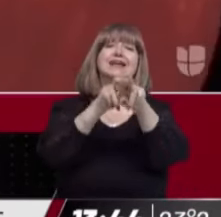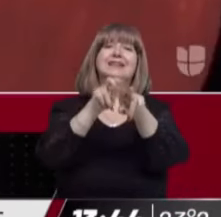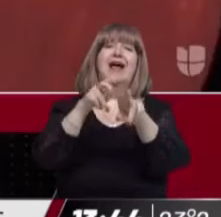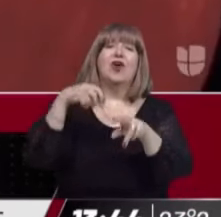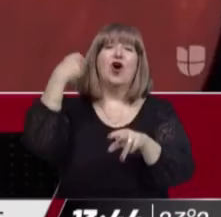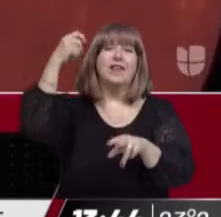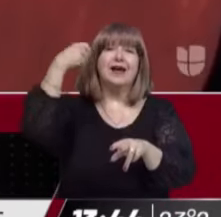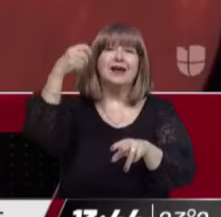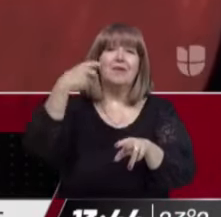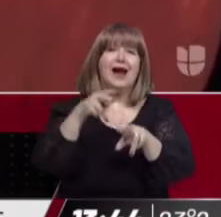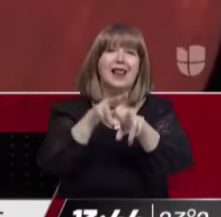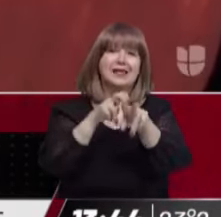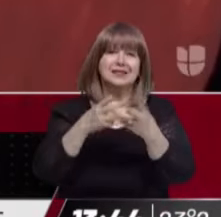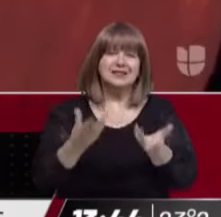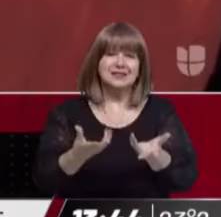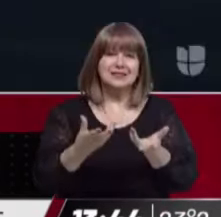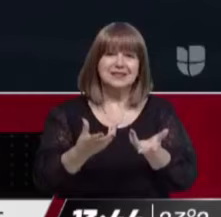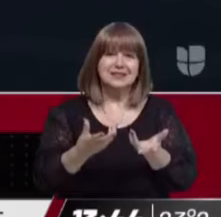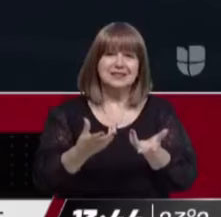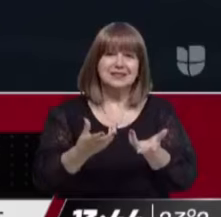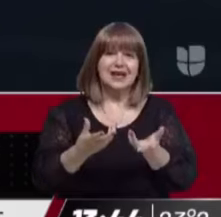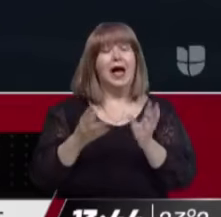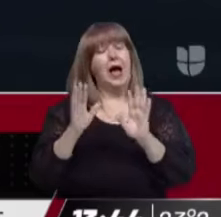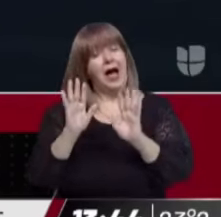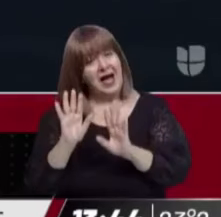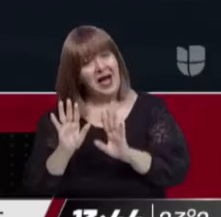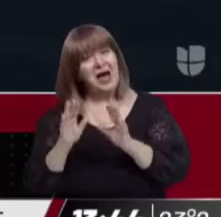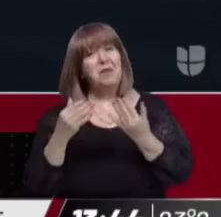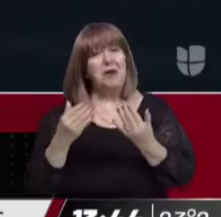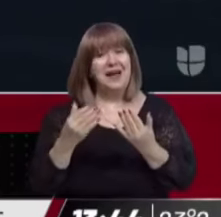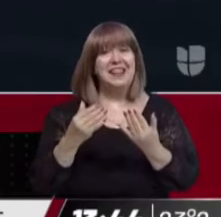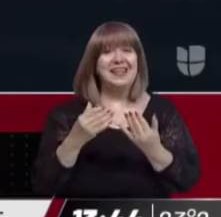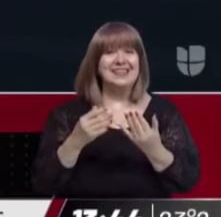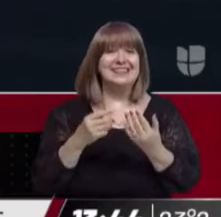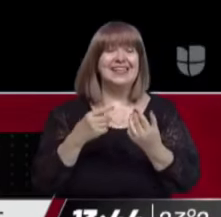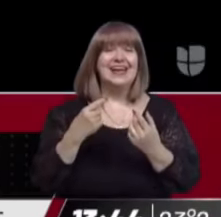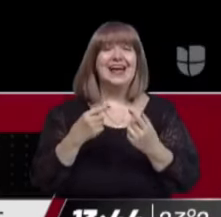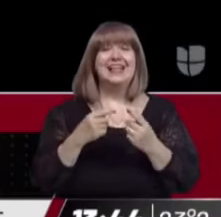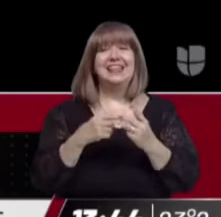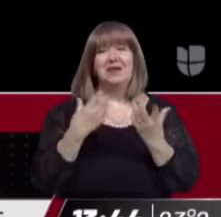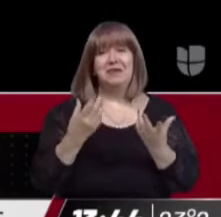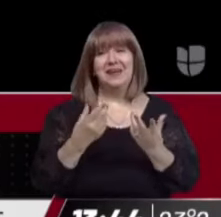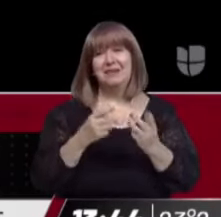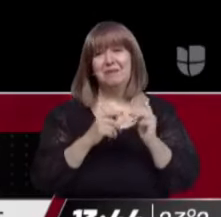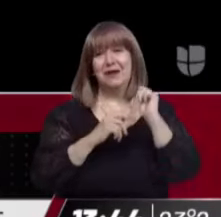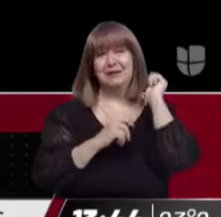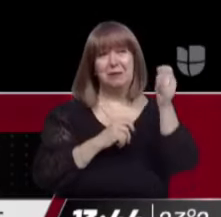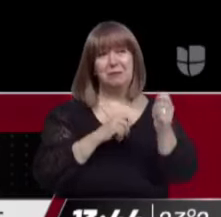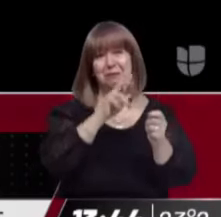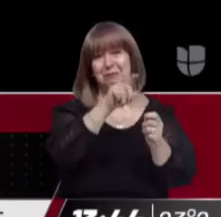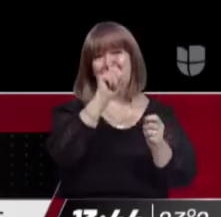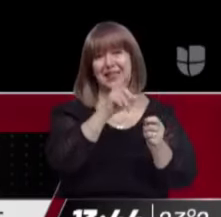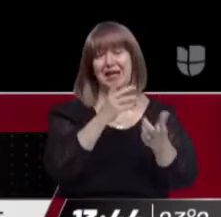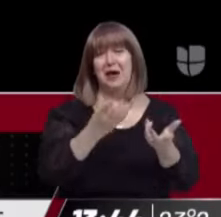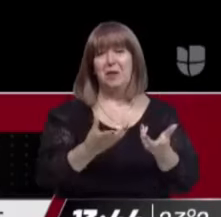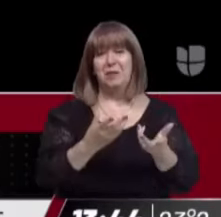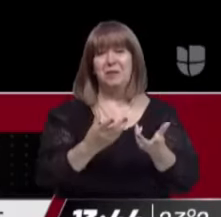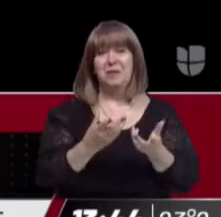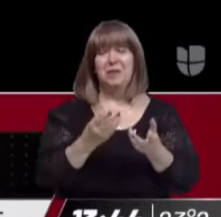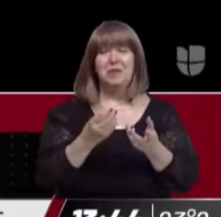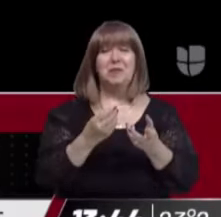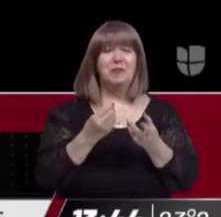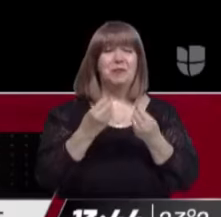del cazador de venados, pero también del cazador de oportunidades en cuanto a levante. ¿Por qué? Sobre todo si la billetera está